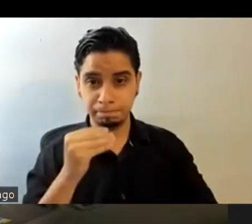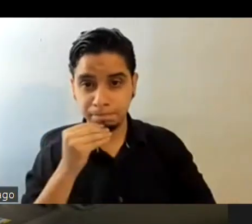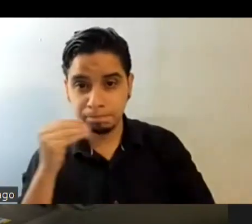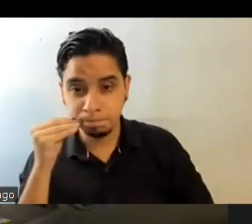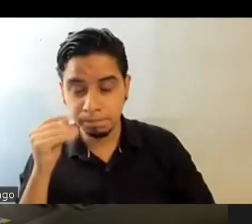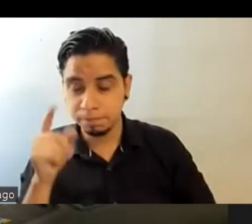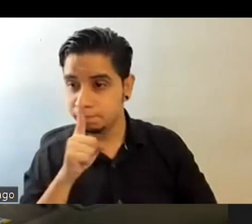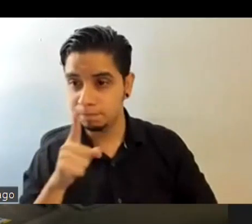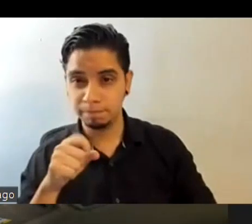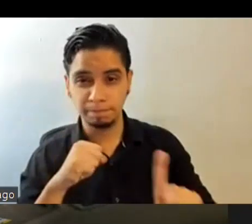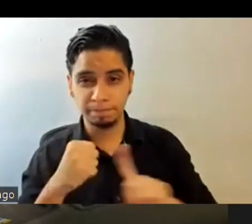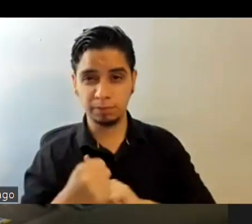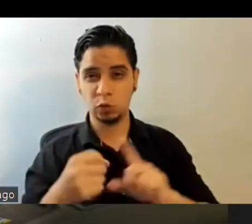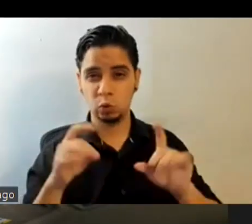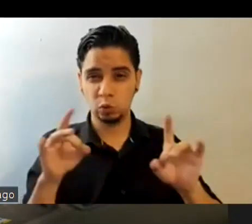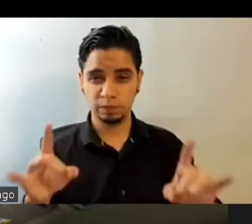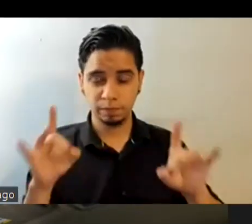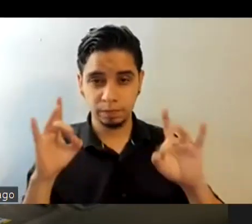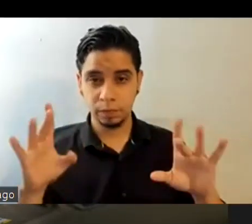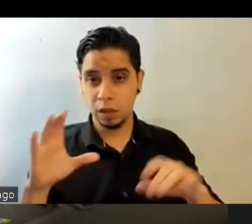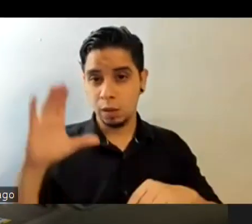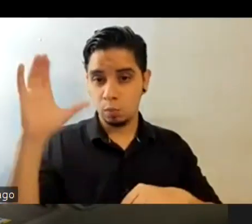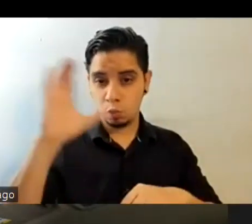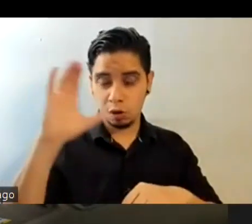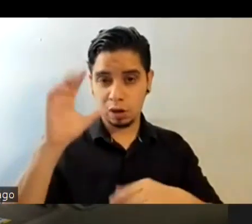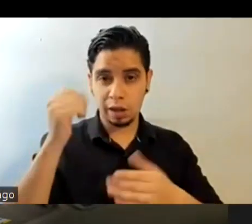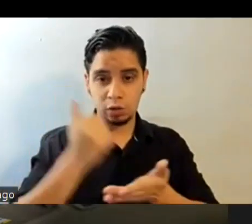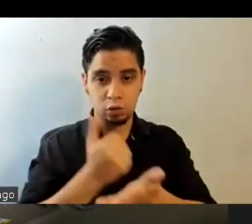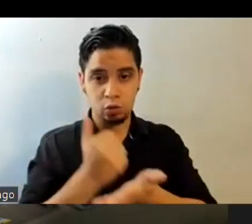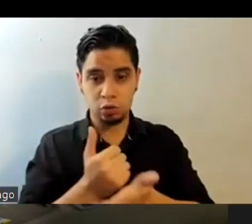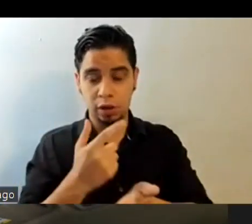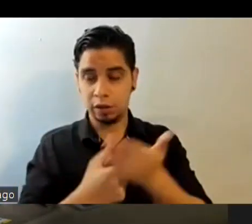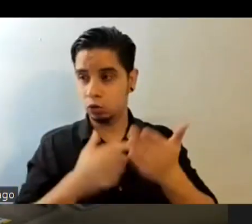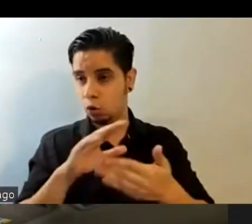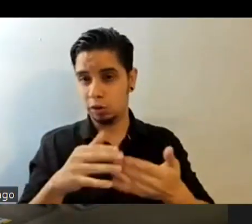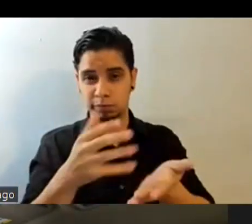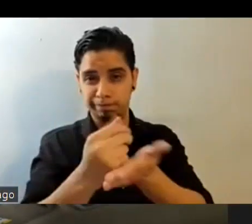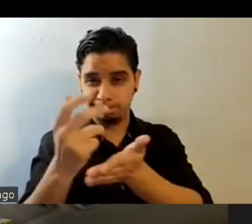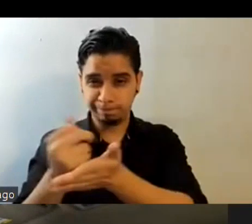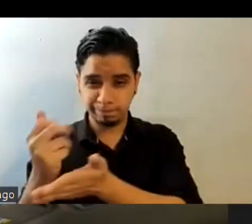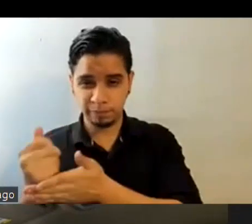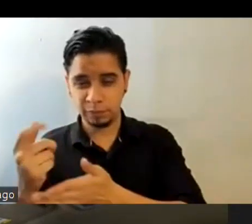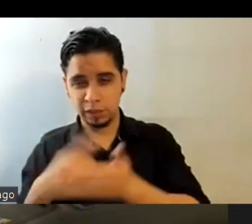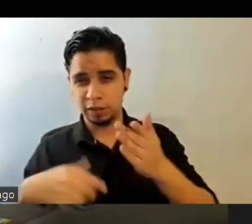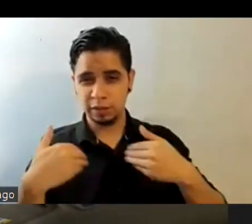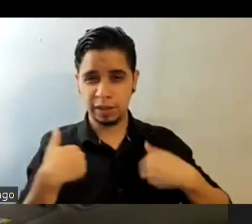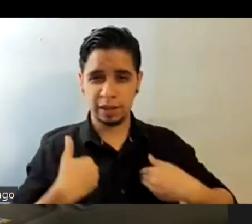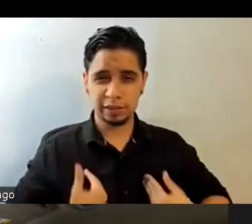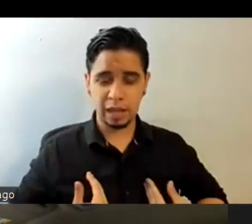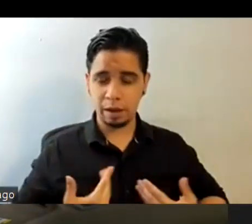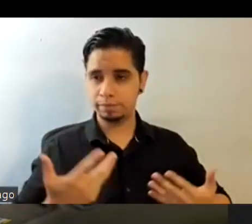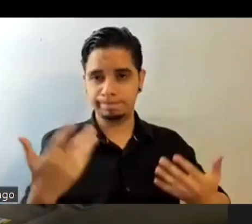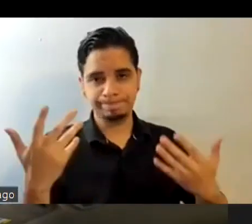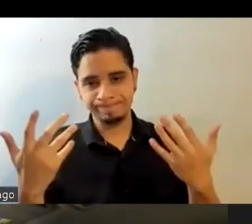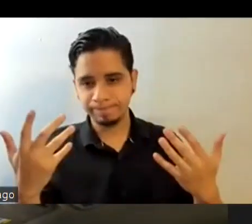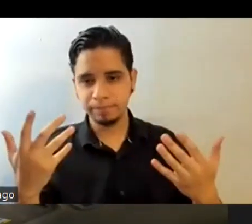cosa bien fuerte y buscar los suministros, que cuando tú salías estaba todo vacío, pues eso te drenaba y te quitaba energía.